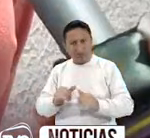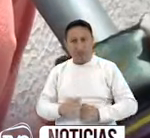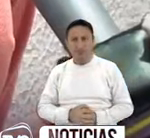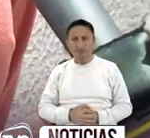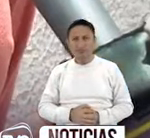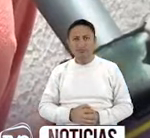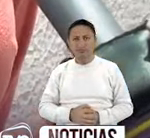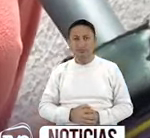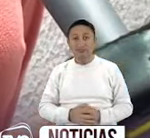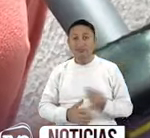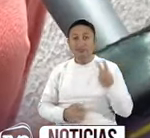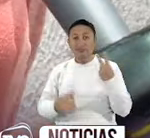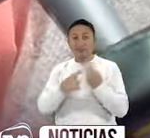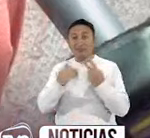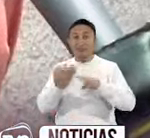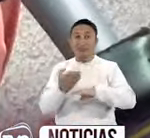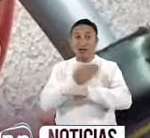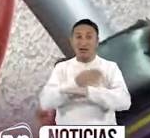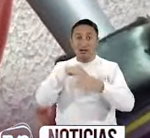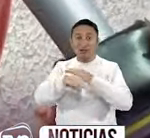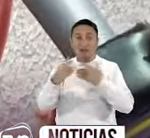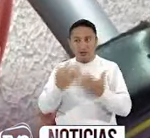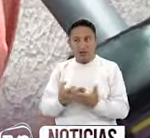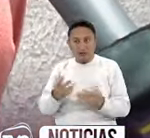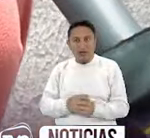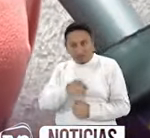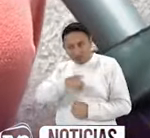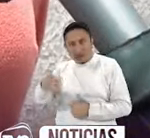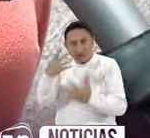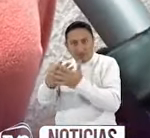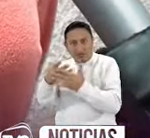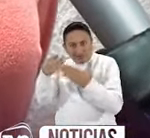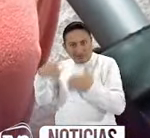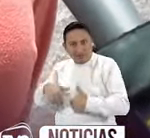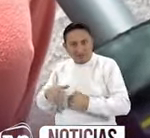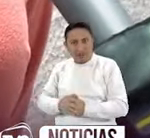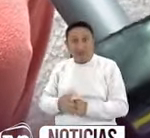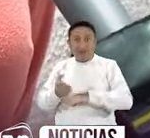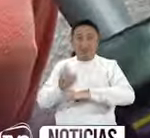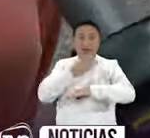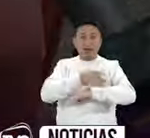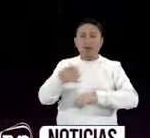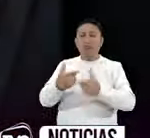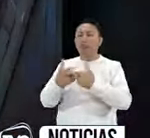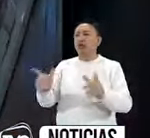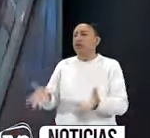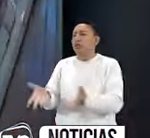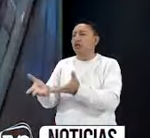tienen antecedentes, o sea, paguen por los delitos que vienen cometiendo, porque muchas veces quedan libres.